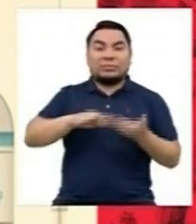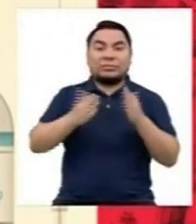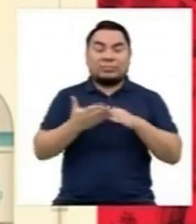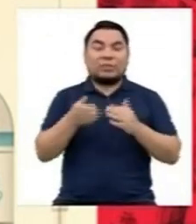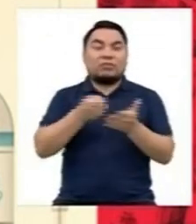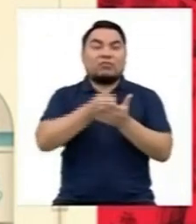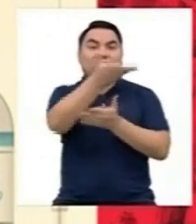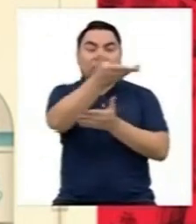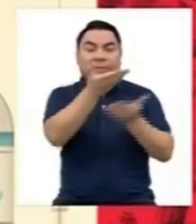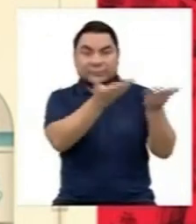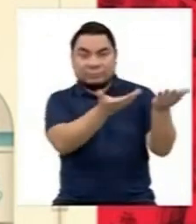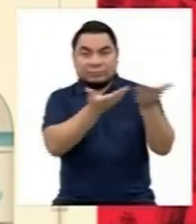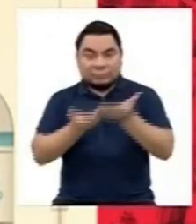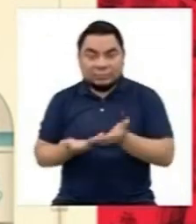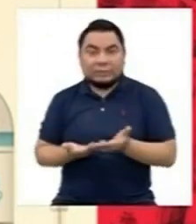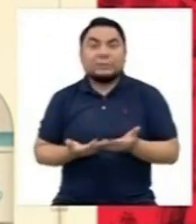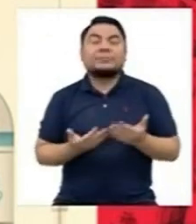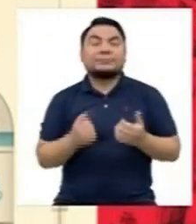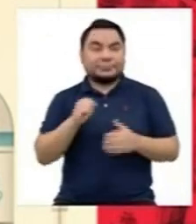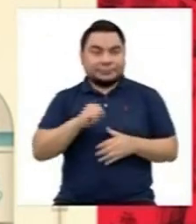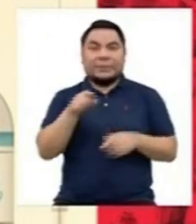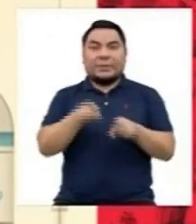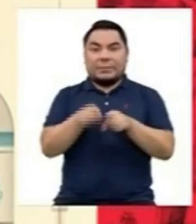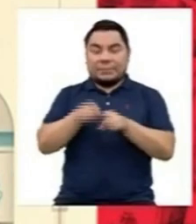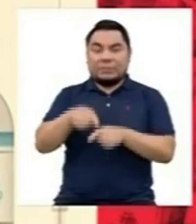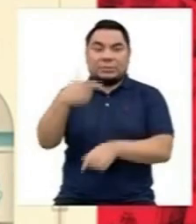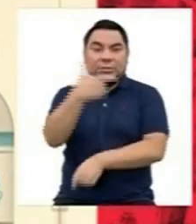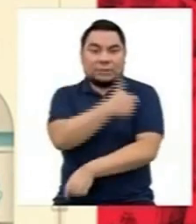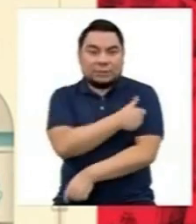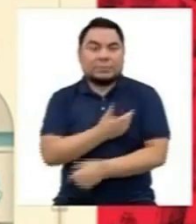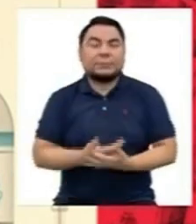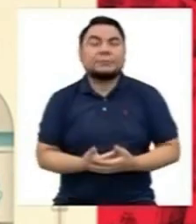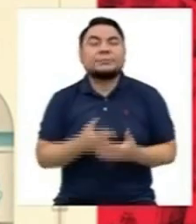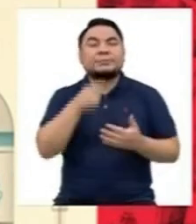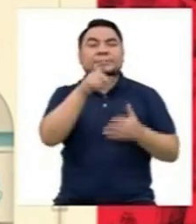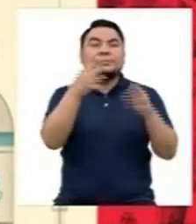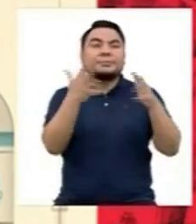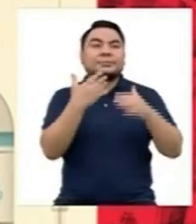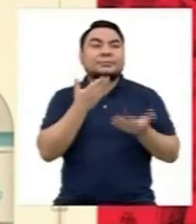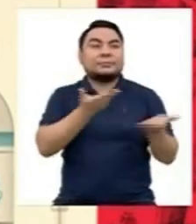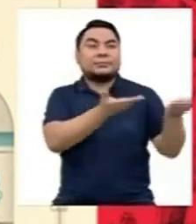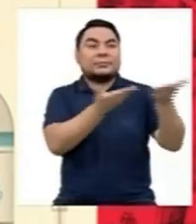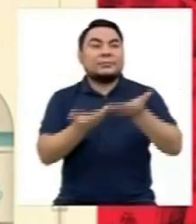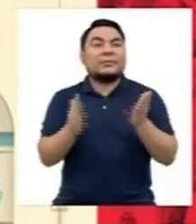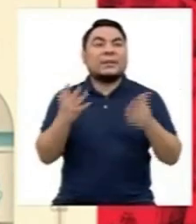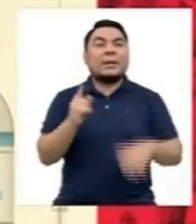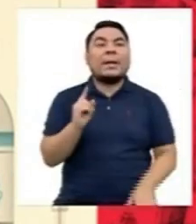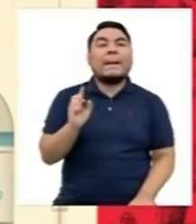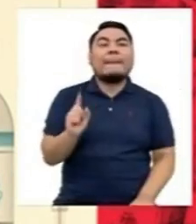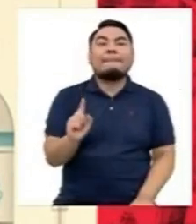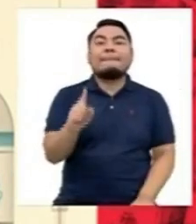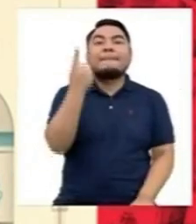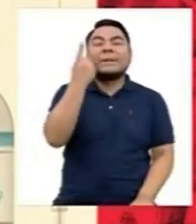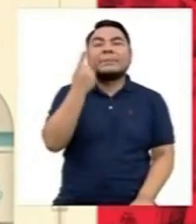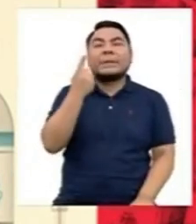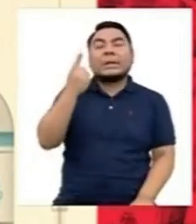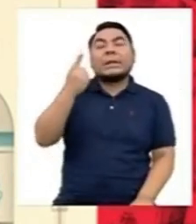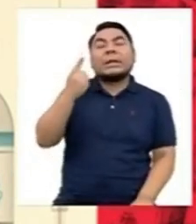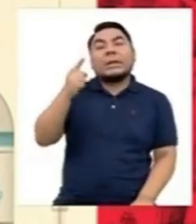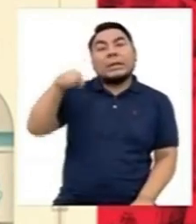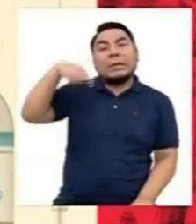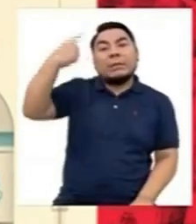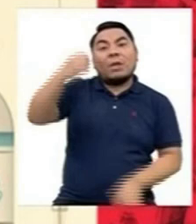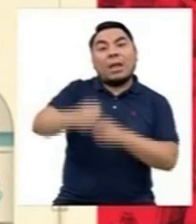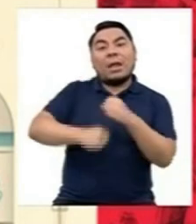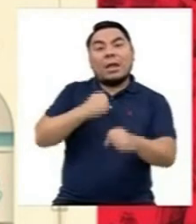primer Q del 21, y también la de Pfizer de Estados Unidos, un promedio de más o menos 4 millones de vacunas, también para el primer